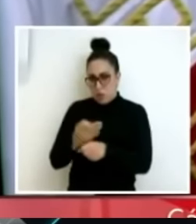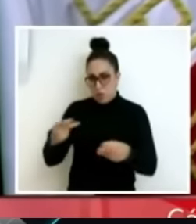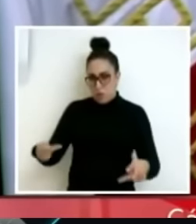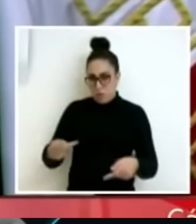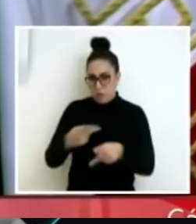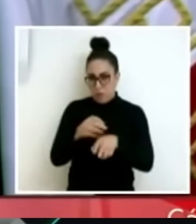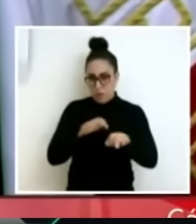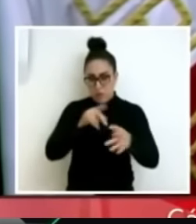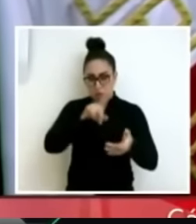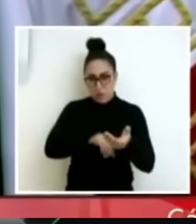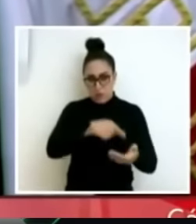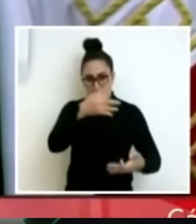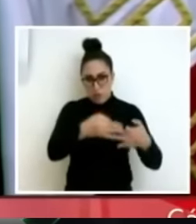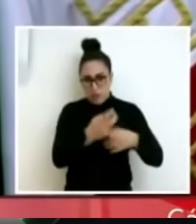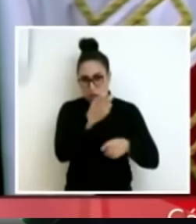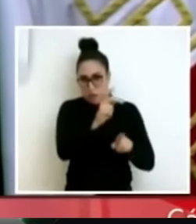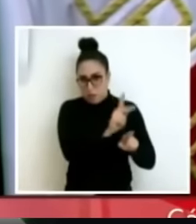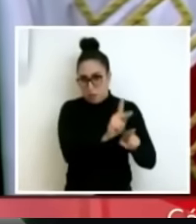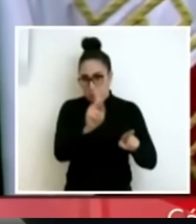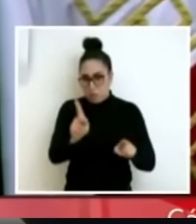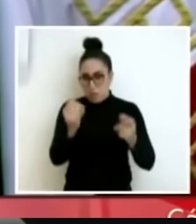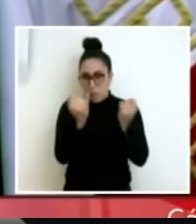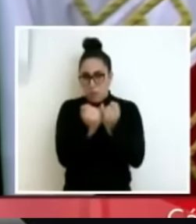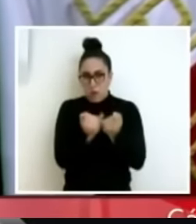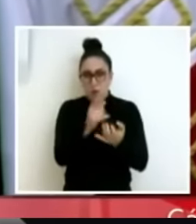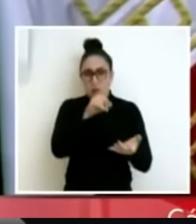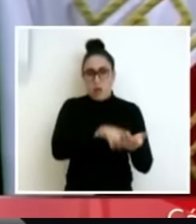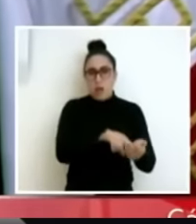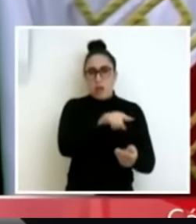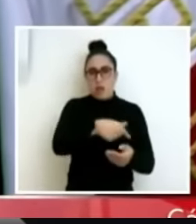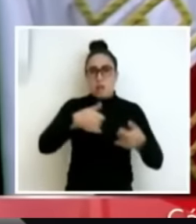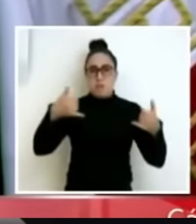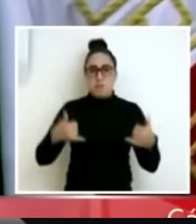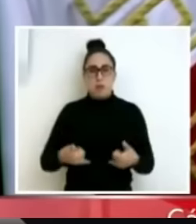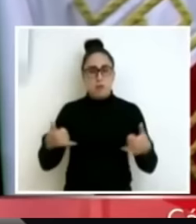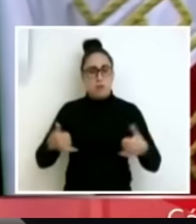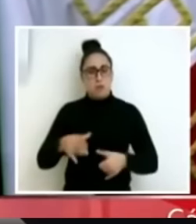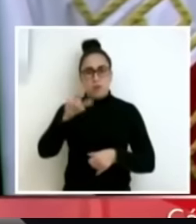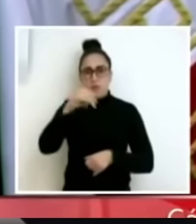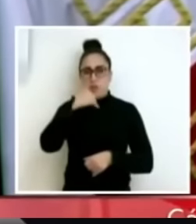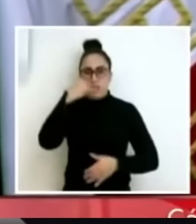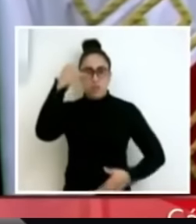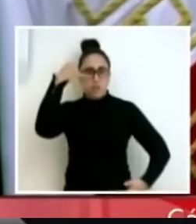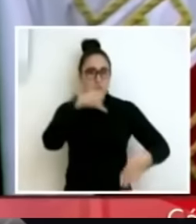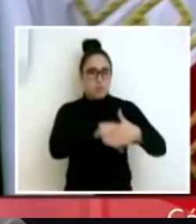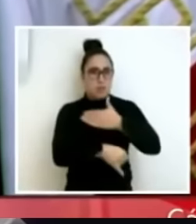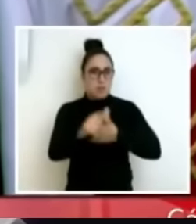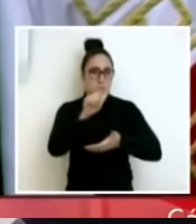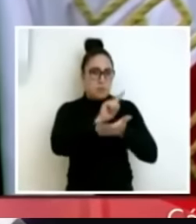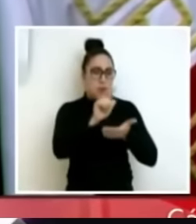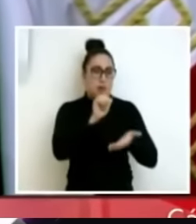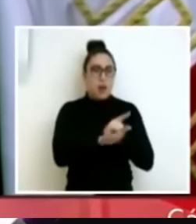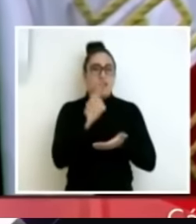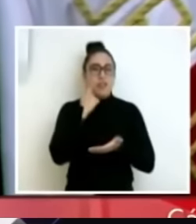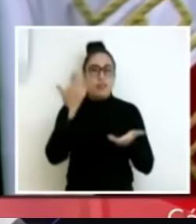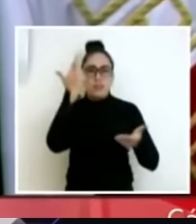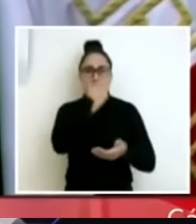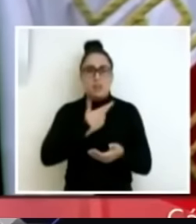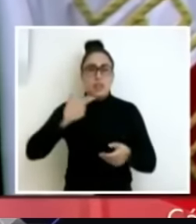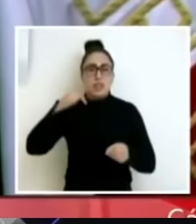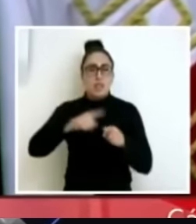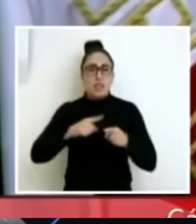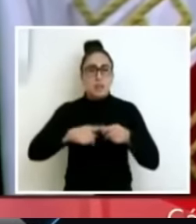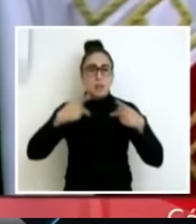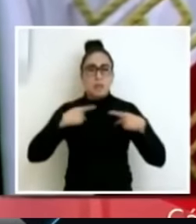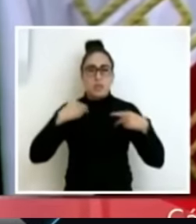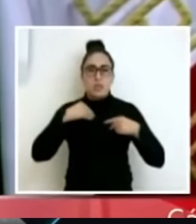Poder Judicial? ¿En realidad se resisten a una limpieza profunda de ese poder que quieren que se